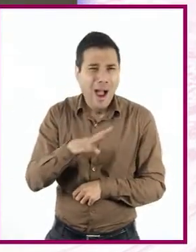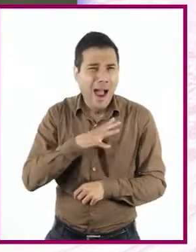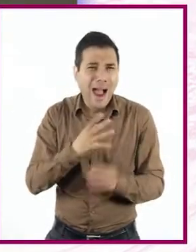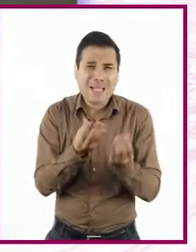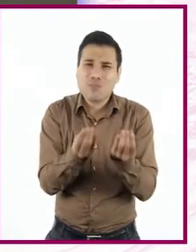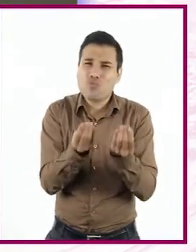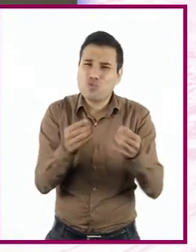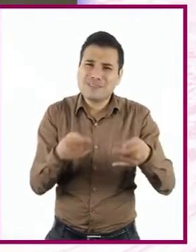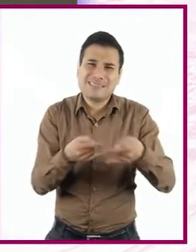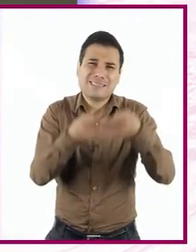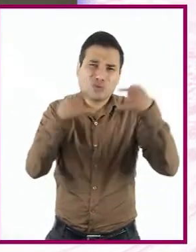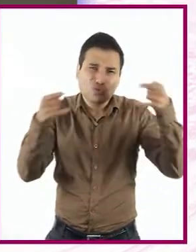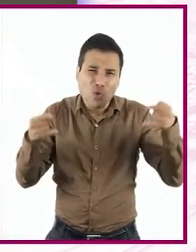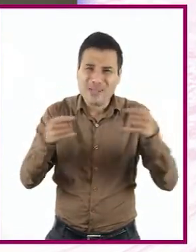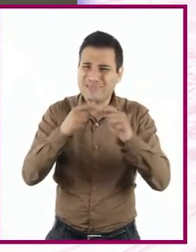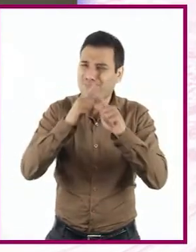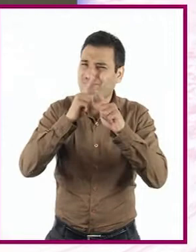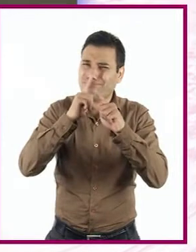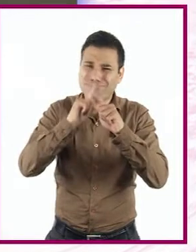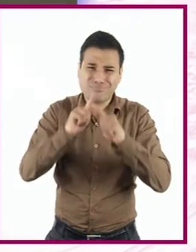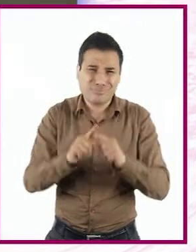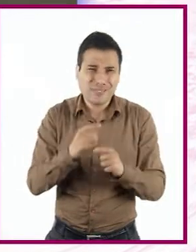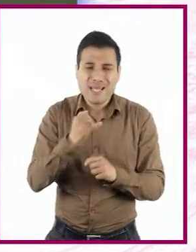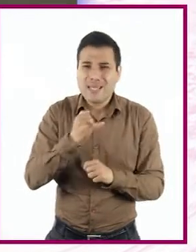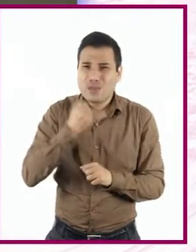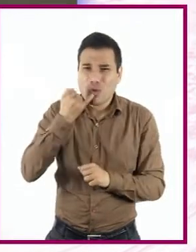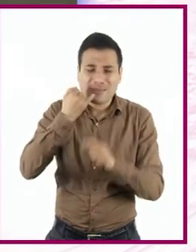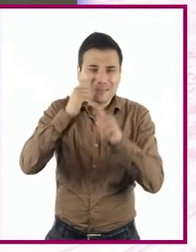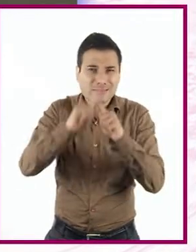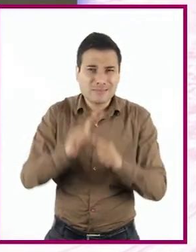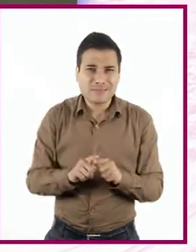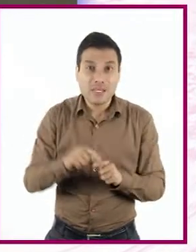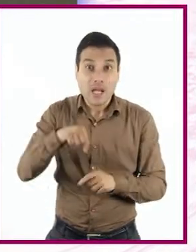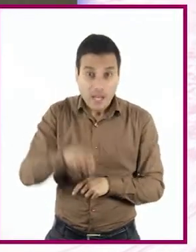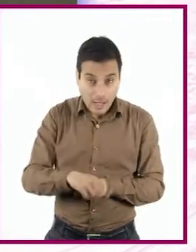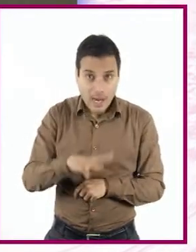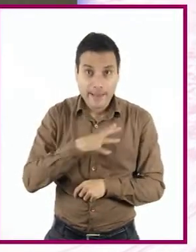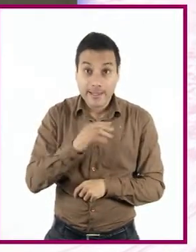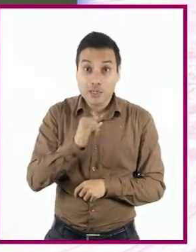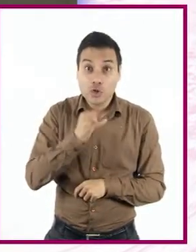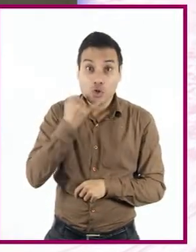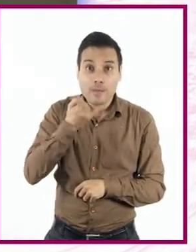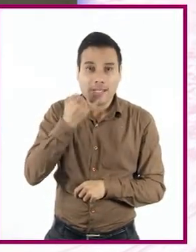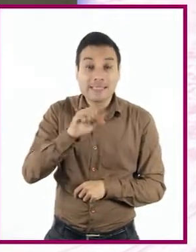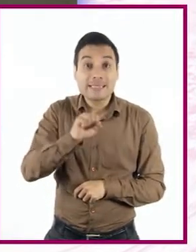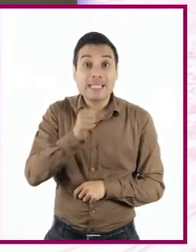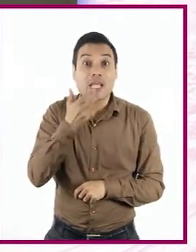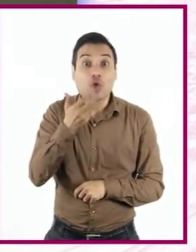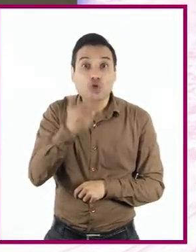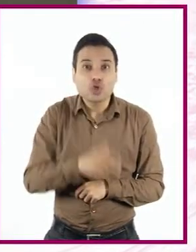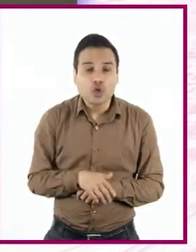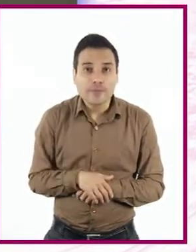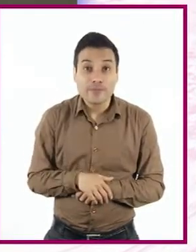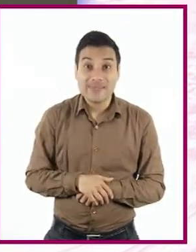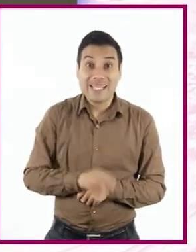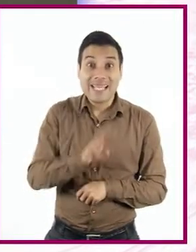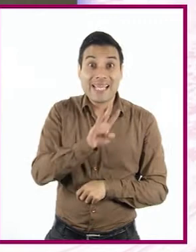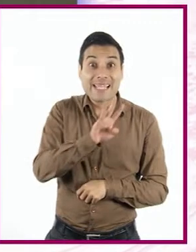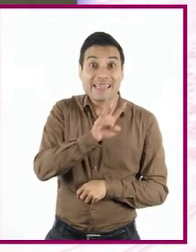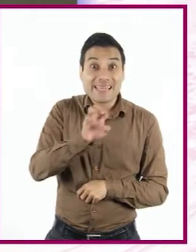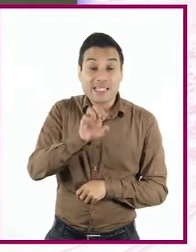diversidad cultural y lingüística. Hay 68 lenguas originarias y